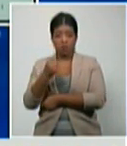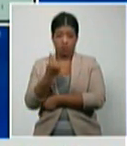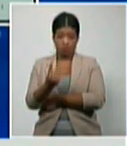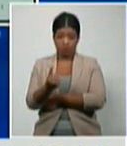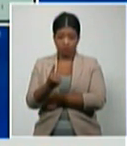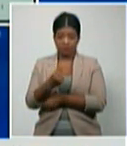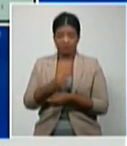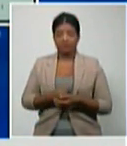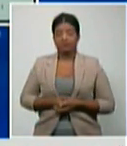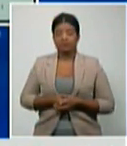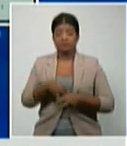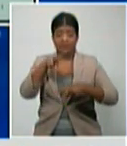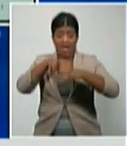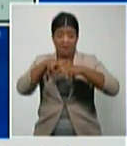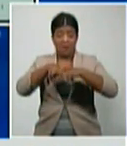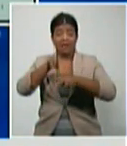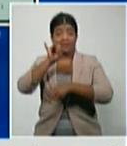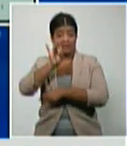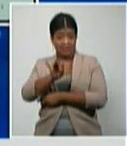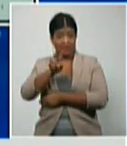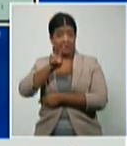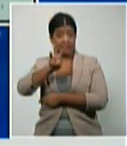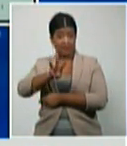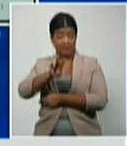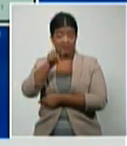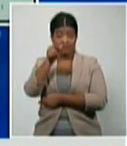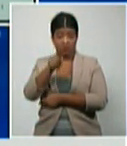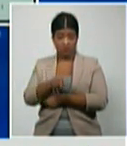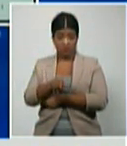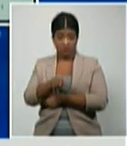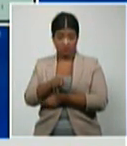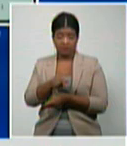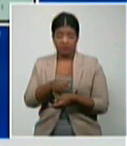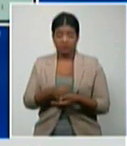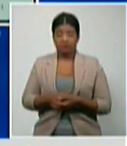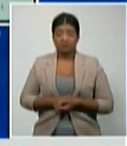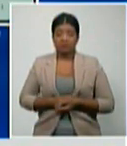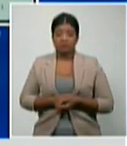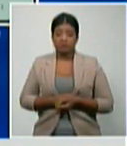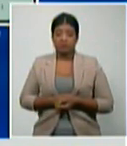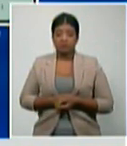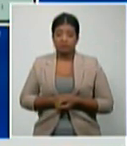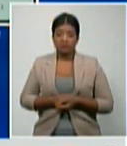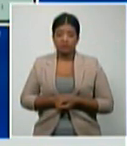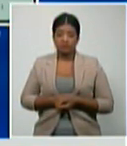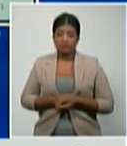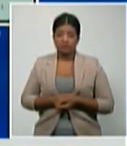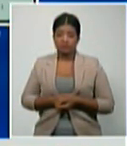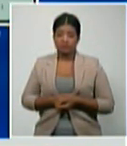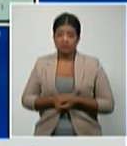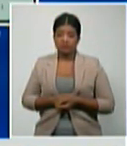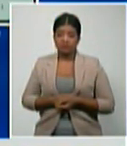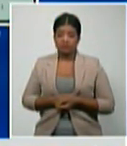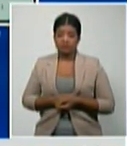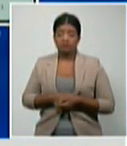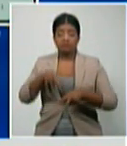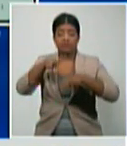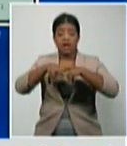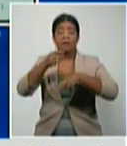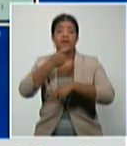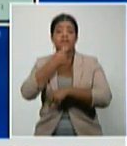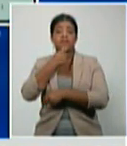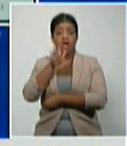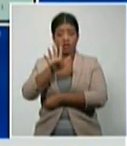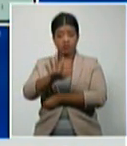73 casos, el mayor número de casos confirmados autóctonos. De La Habana Vieja, 5. De 10